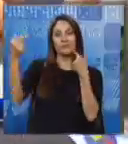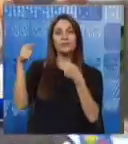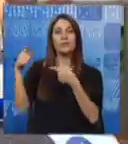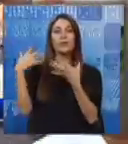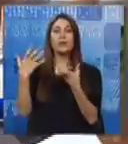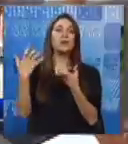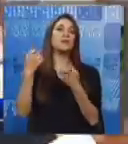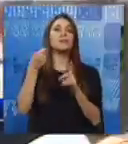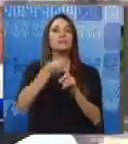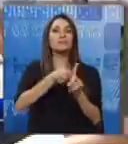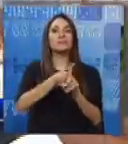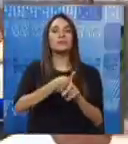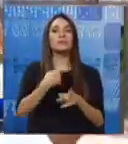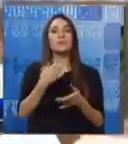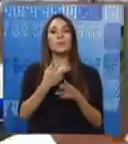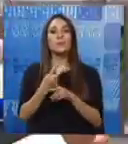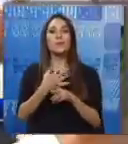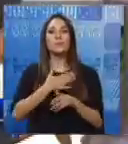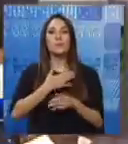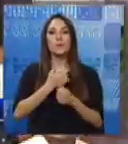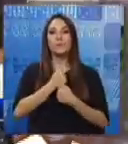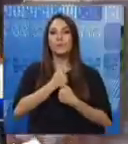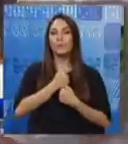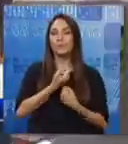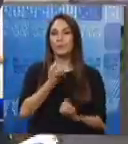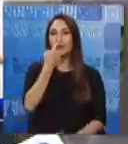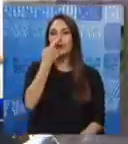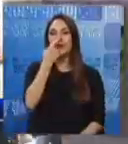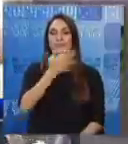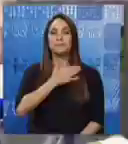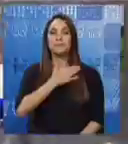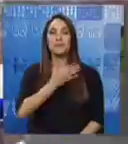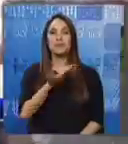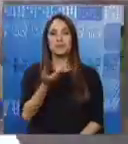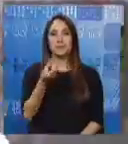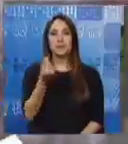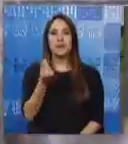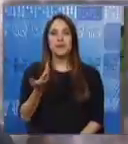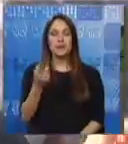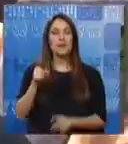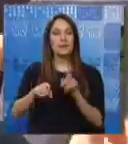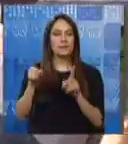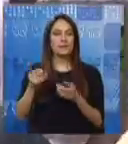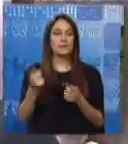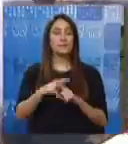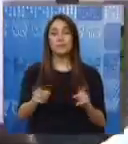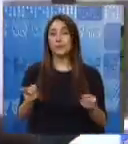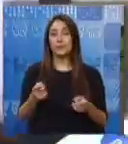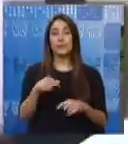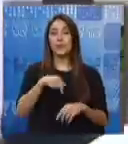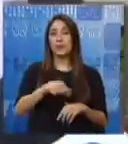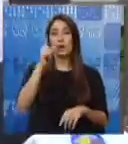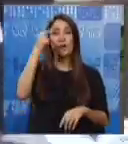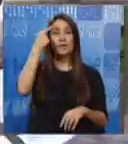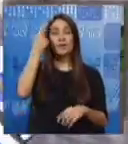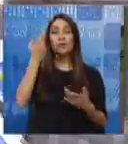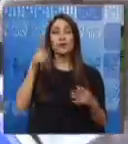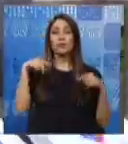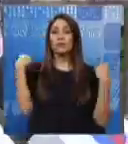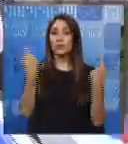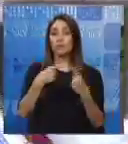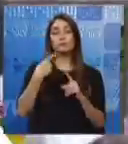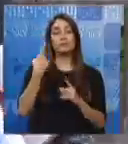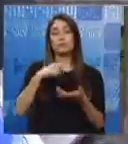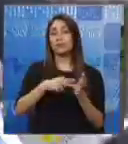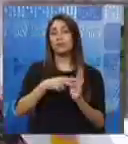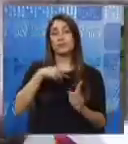para cuidar sus intereses, porque muchos de ellos tienen empresas en paraísos fiscales. Pero esto no es un voto a favor o en contra del gobierno, que de todo modo lo ganaríamos.